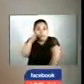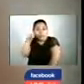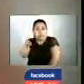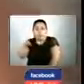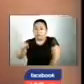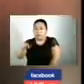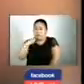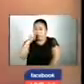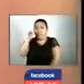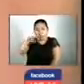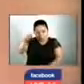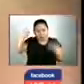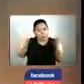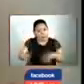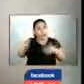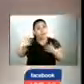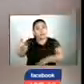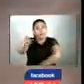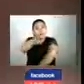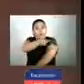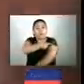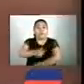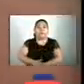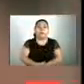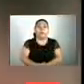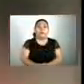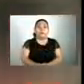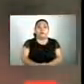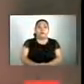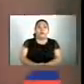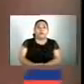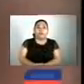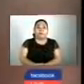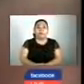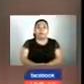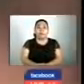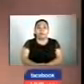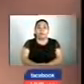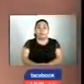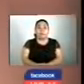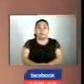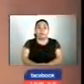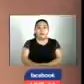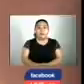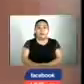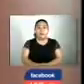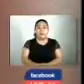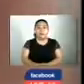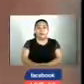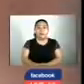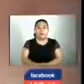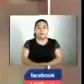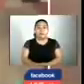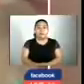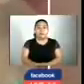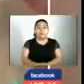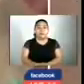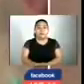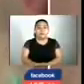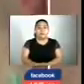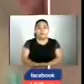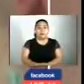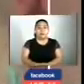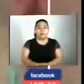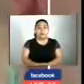siempre insistió en que sí lo vacunó. Él sostenía que me había vacunado y que me había vacunado y que me había